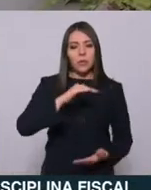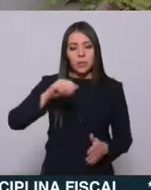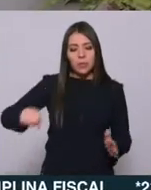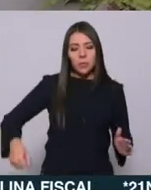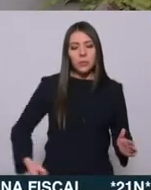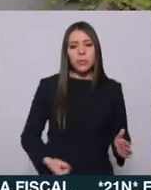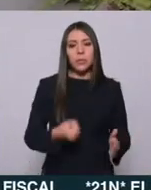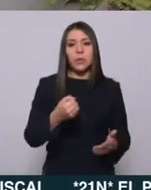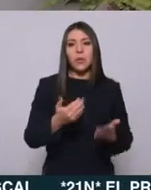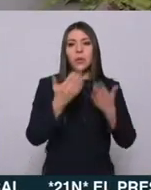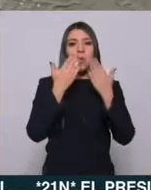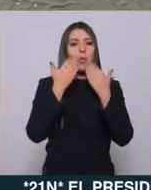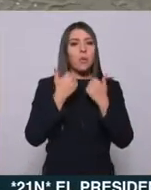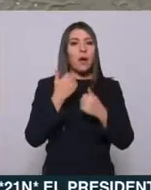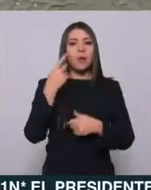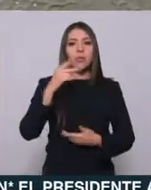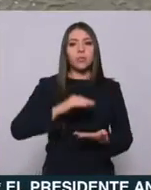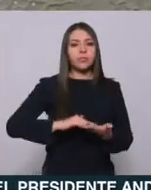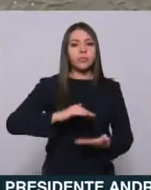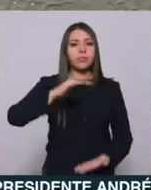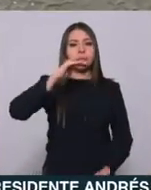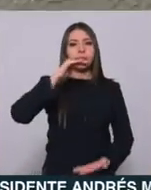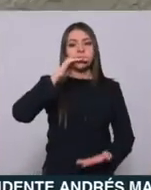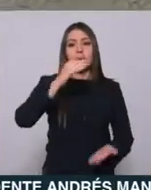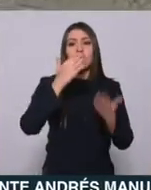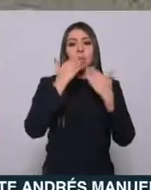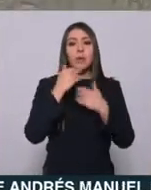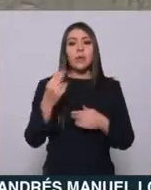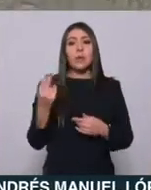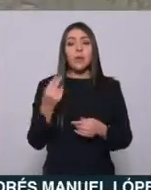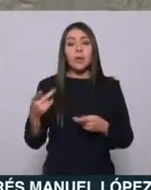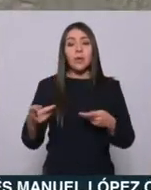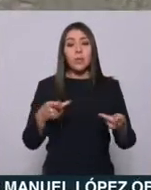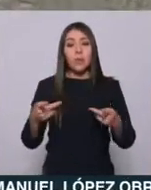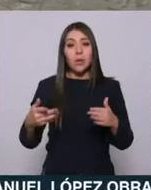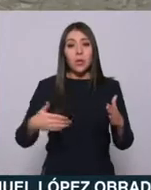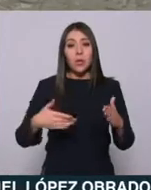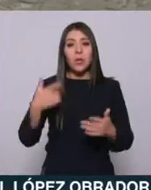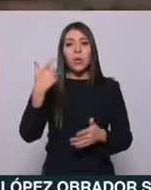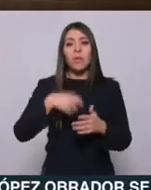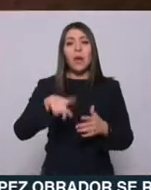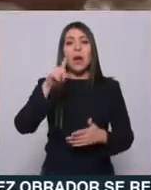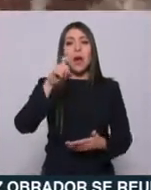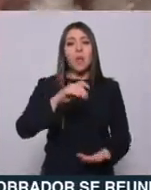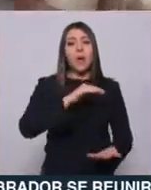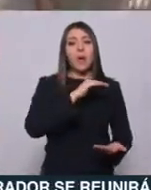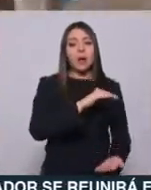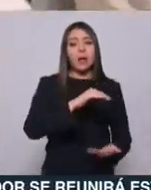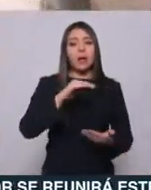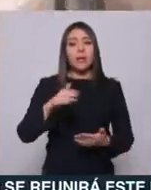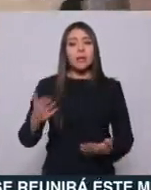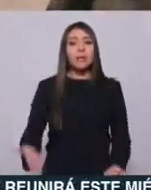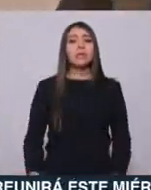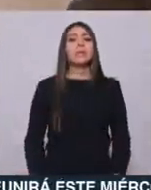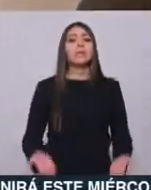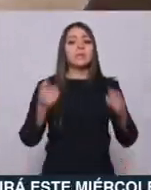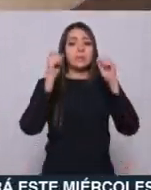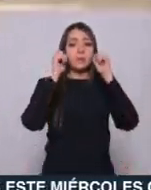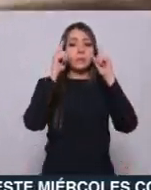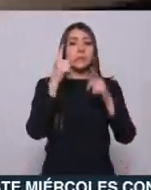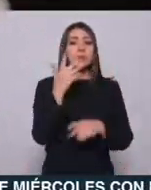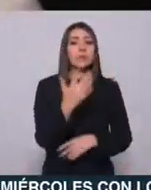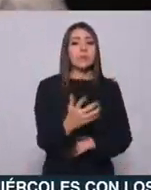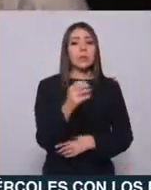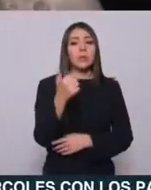botes. No tiene cisterna. Asegura que para cocinar debe comprar garrafones de agua y se levanta desde las 5 o 6